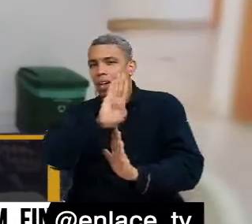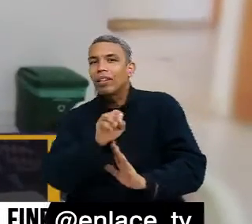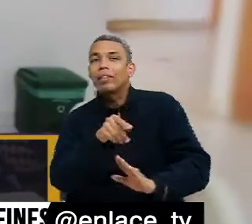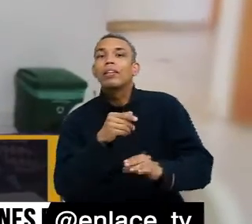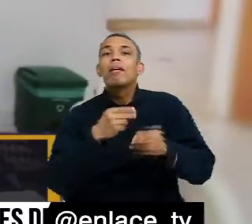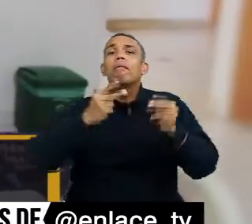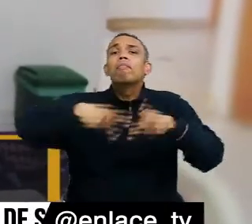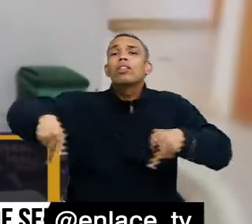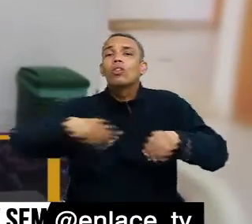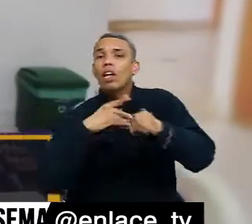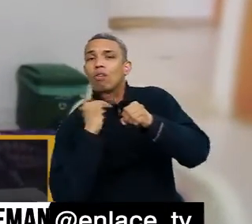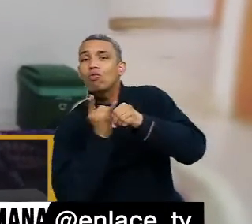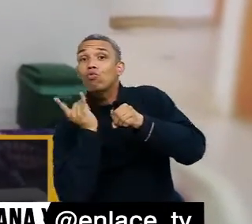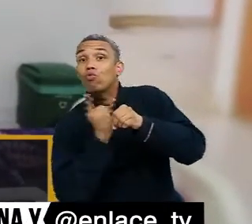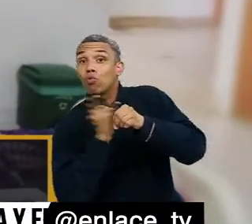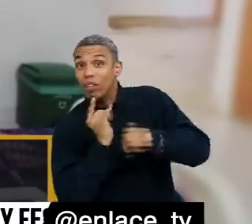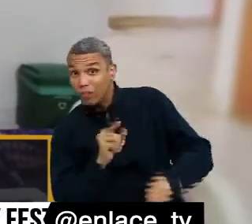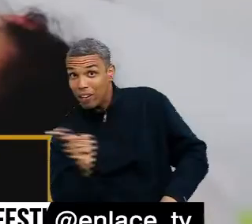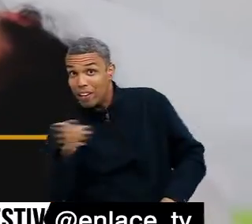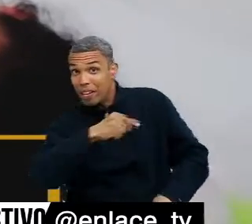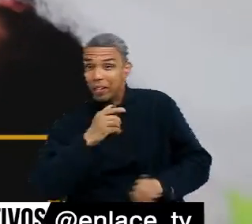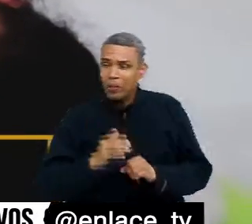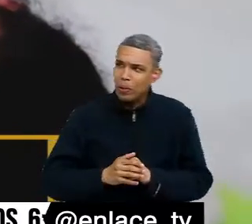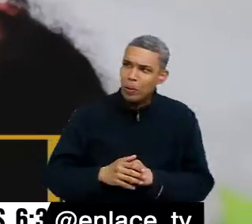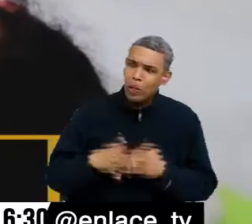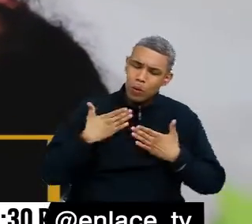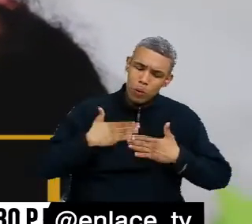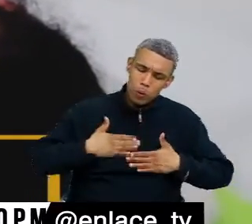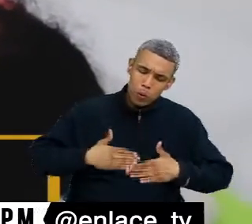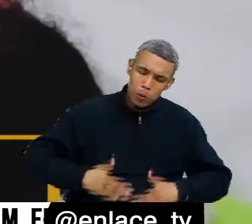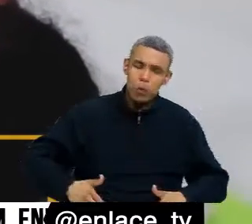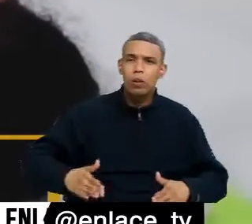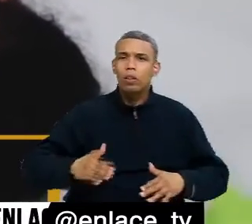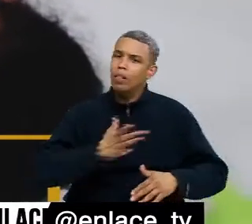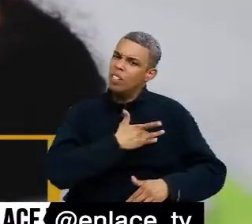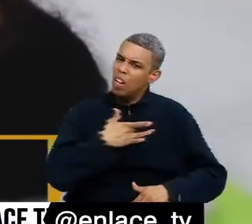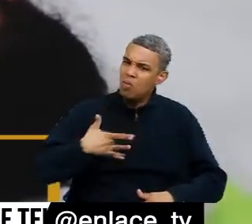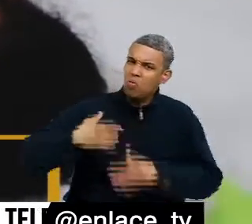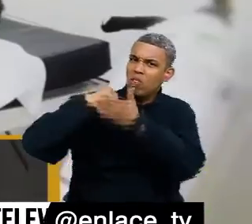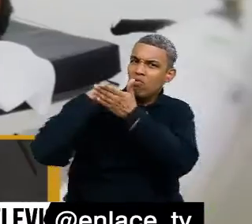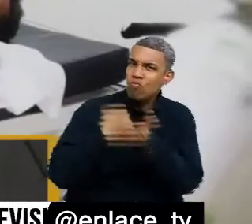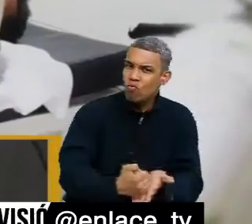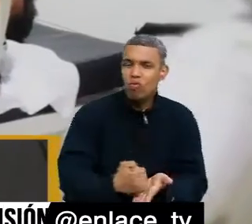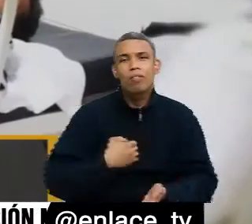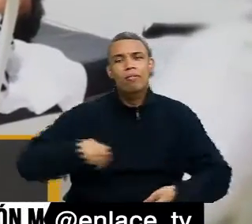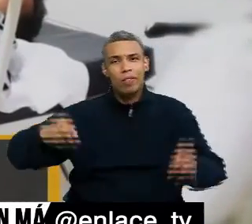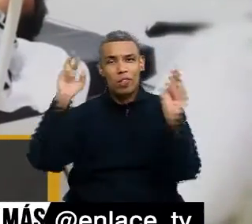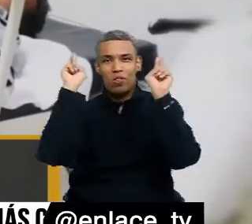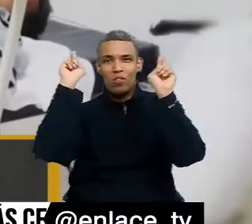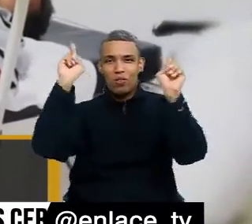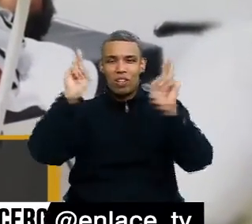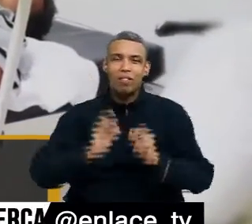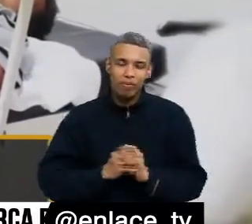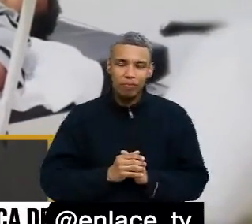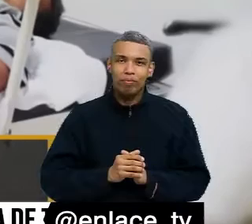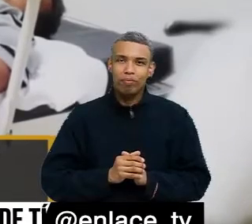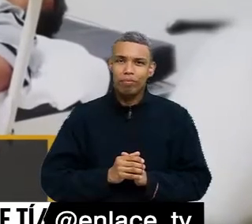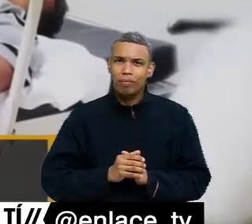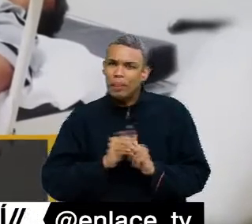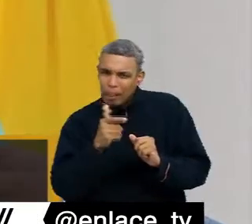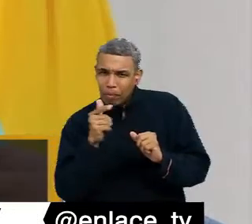Una atención que sea lo más humanizada posible, un excelente servicio, que sea muy